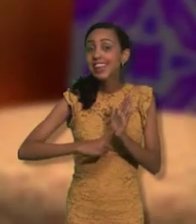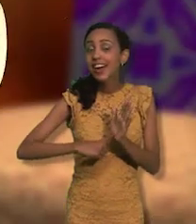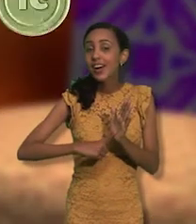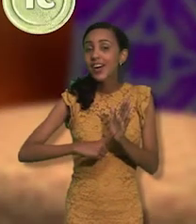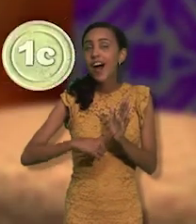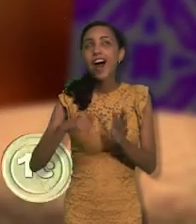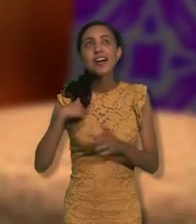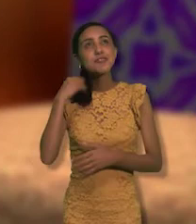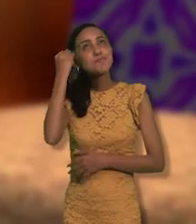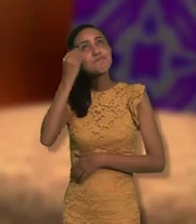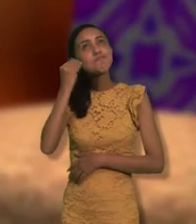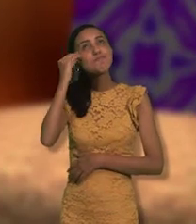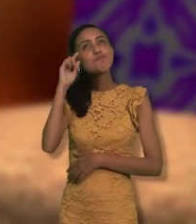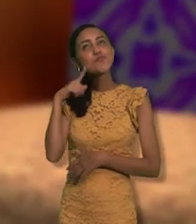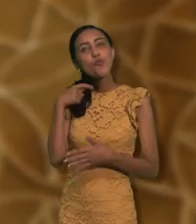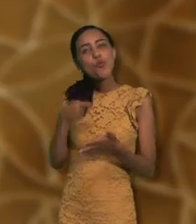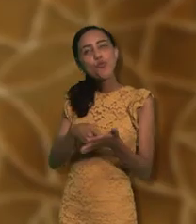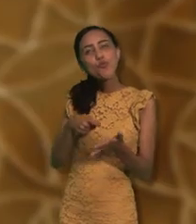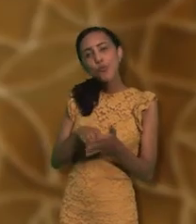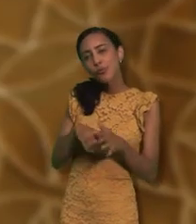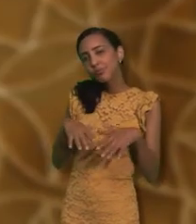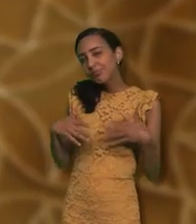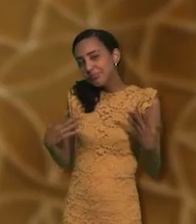¿Qué me compraré?